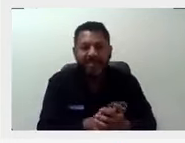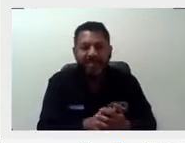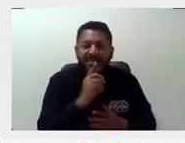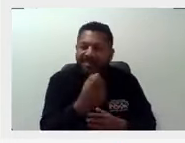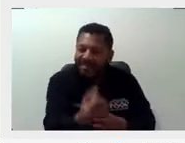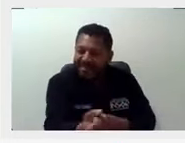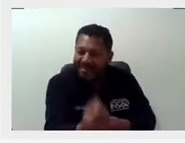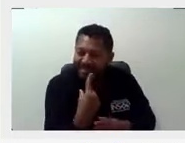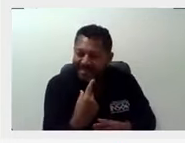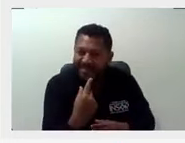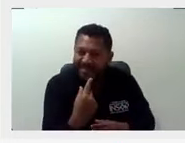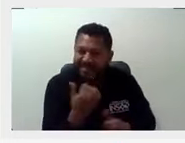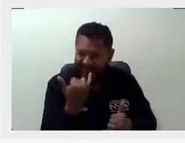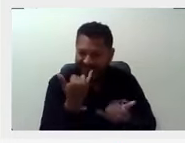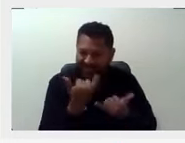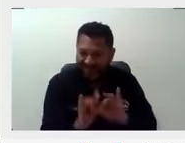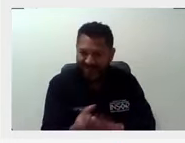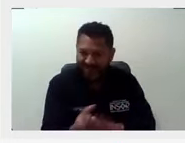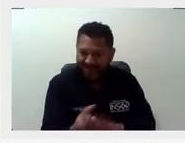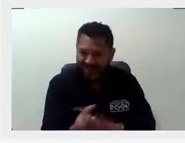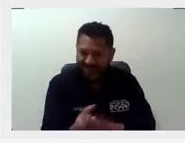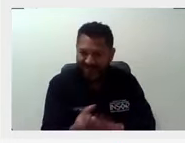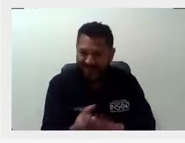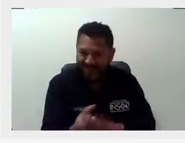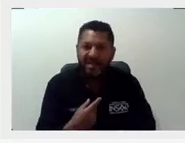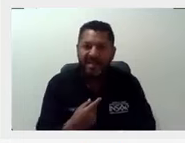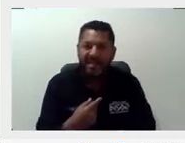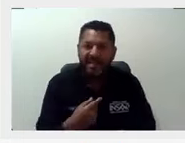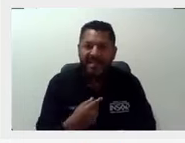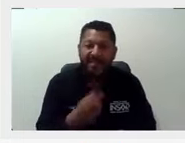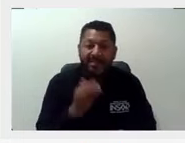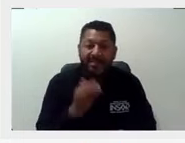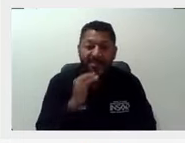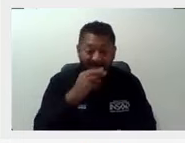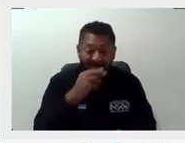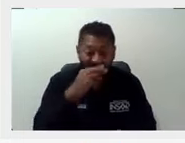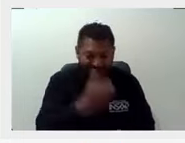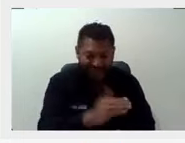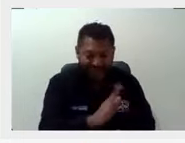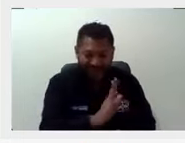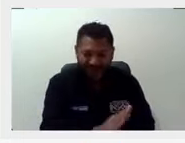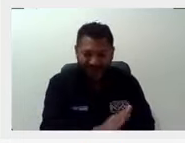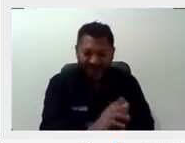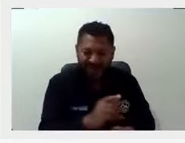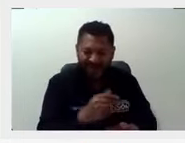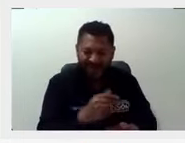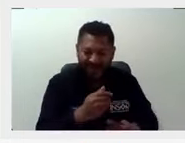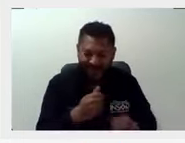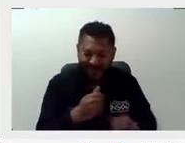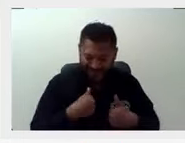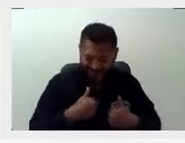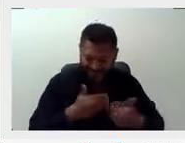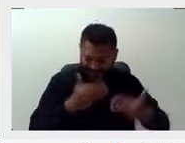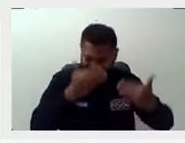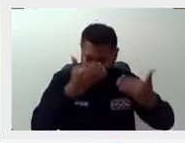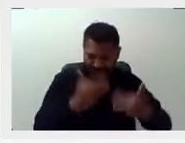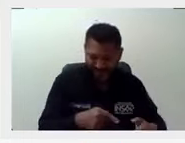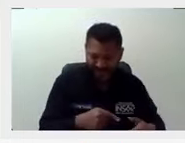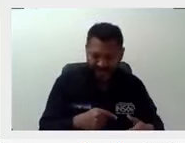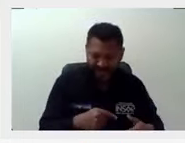Quiero finalizar con esta pregunta. Cuando el niño con discapacidad se siente un poco frustrado, dicen allí la palabra, la persona que